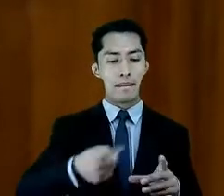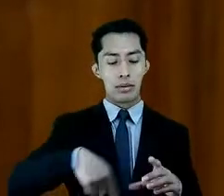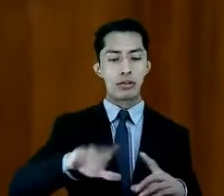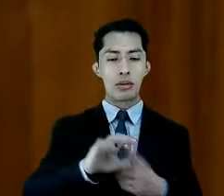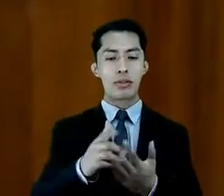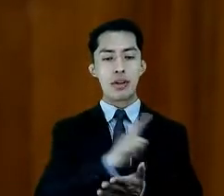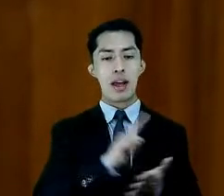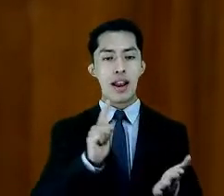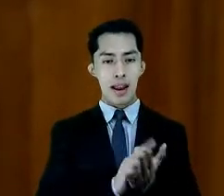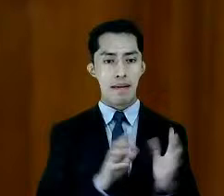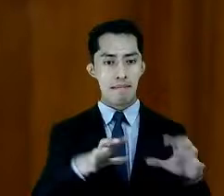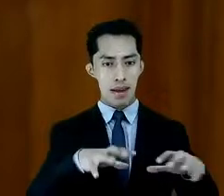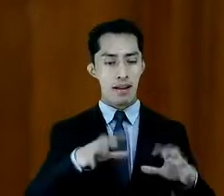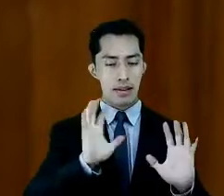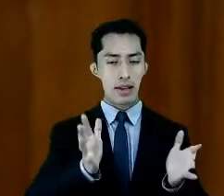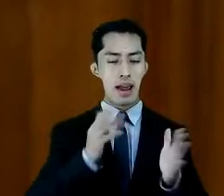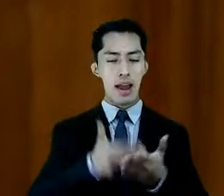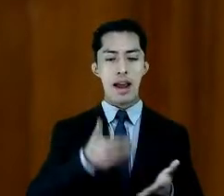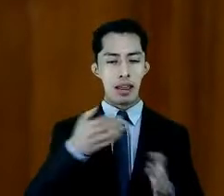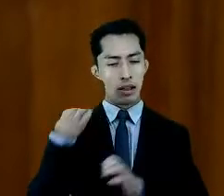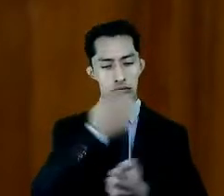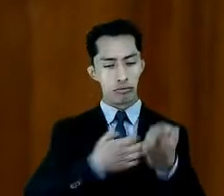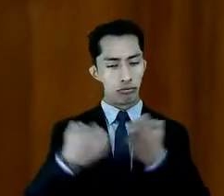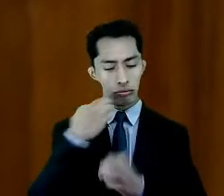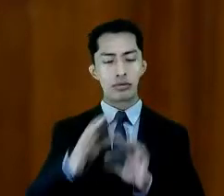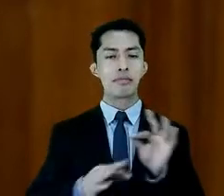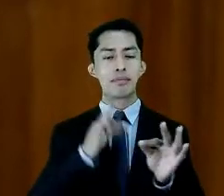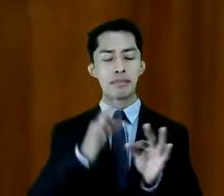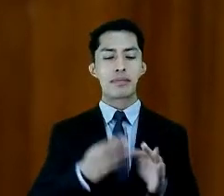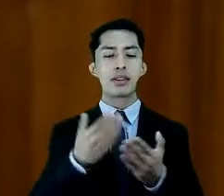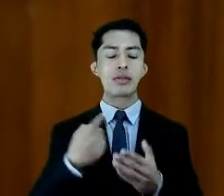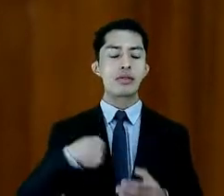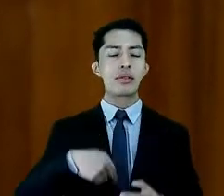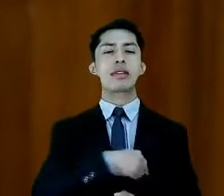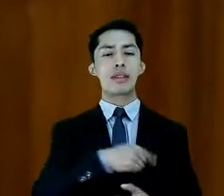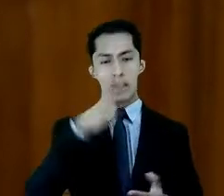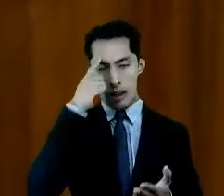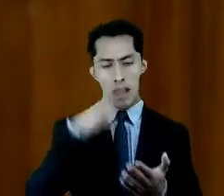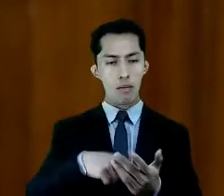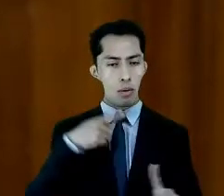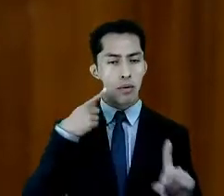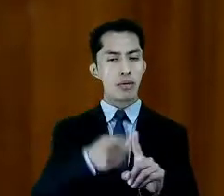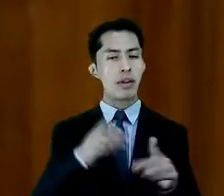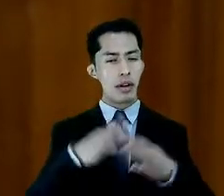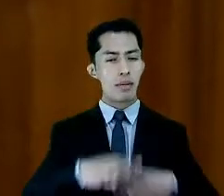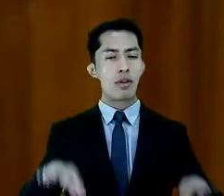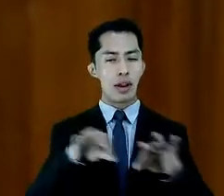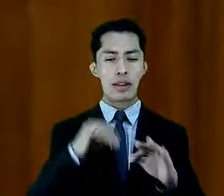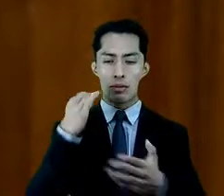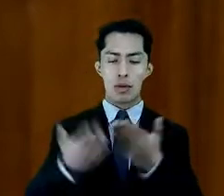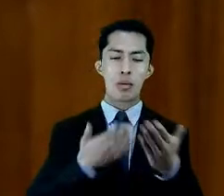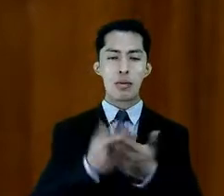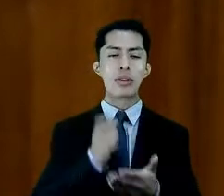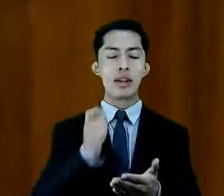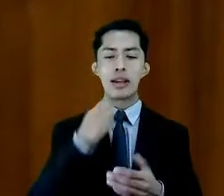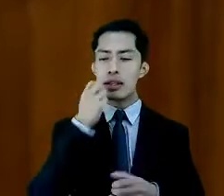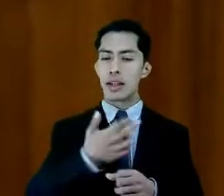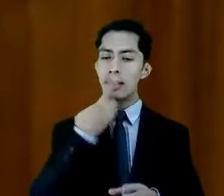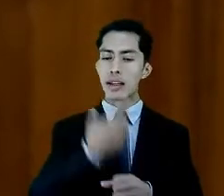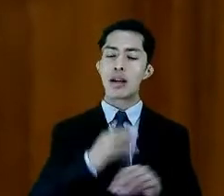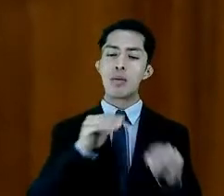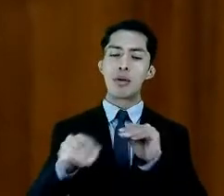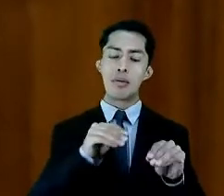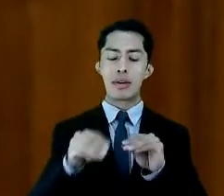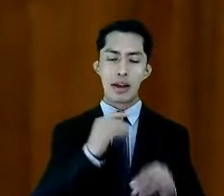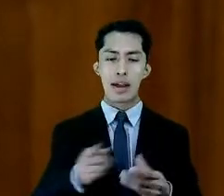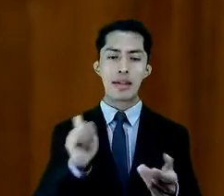comisiones legislativas con sujeción al estudio realizado, apreciamos que el propósito principal de la iniciativa es que la Secretaría de Movilidad,